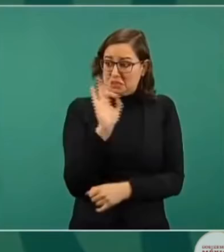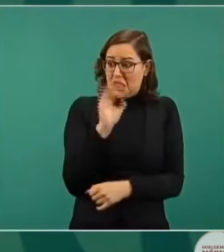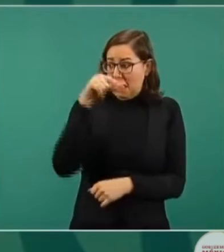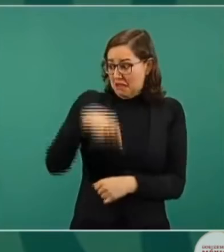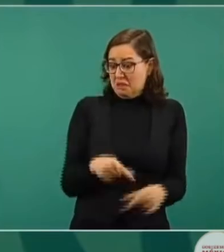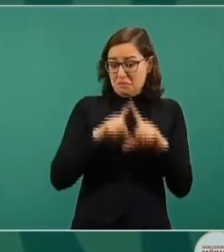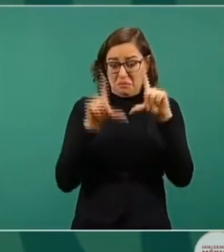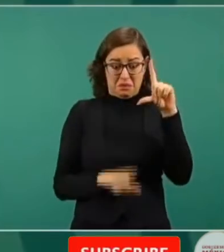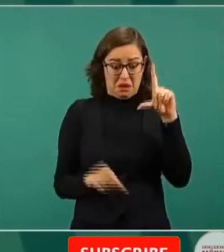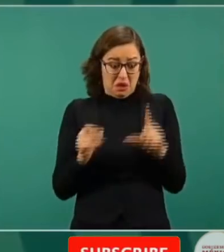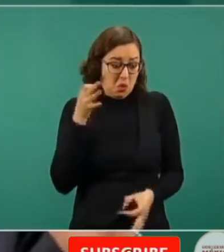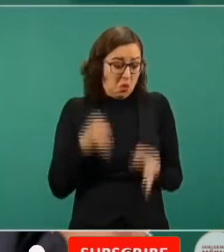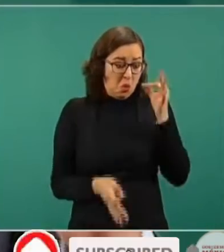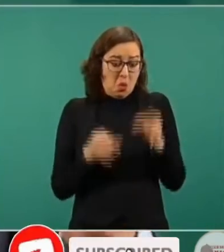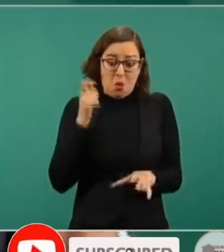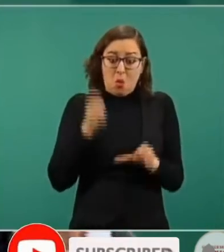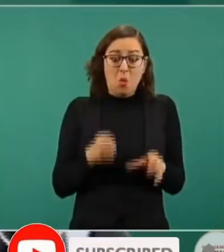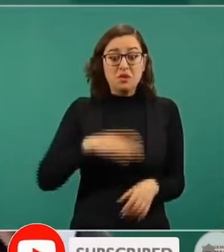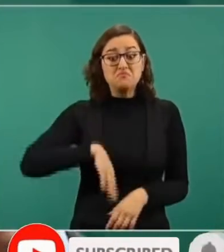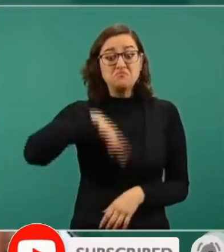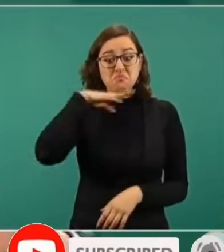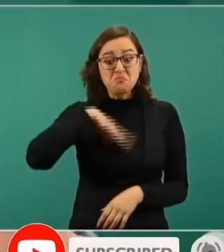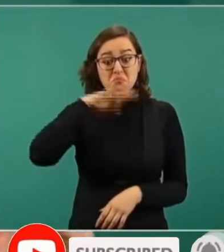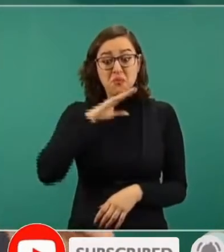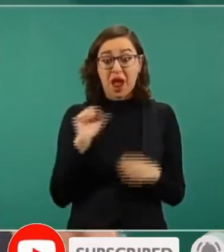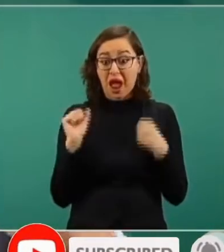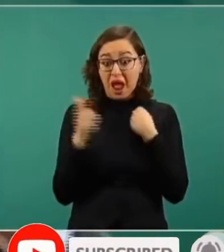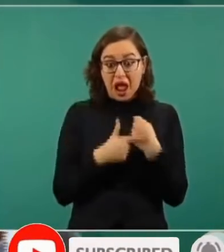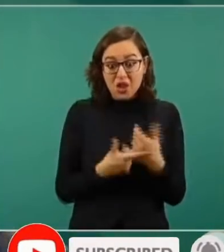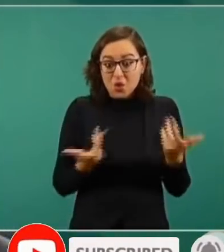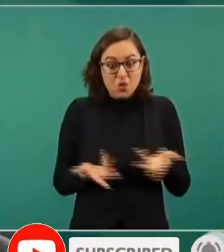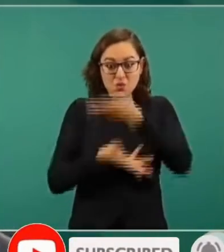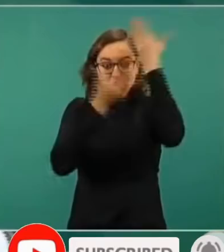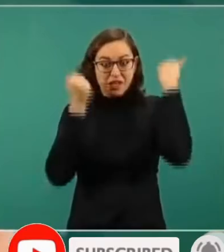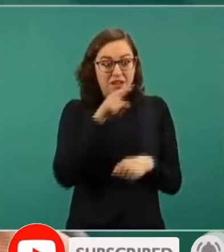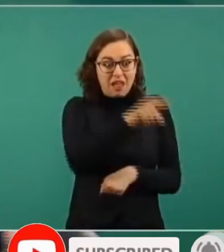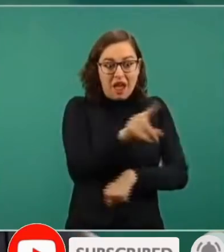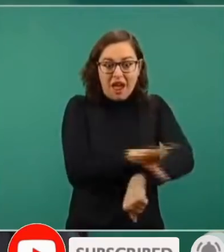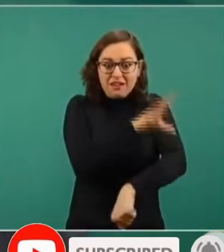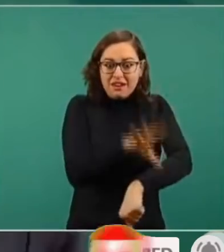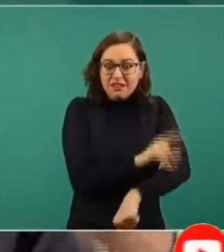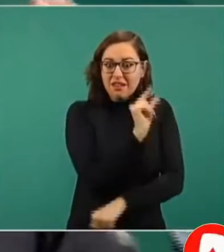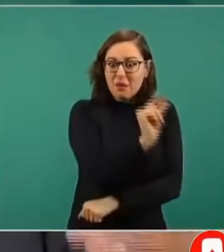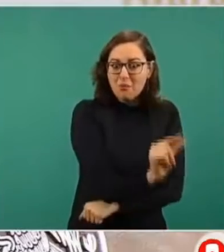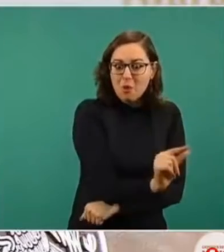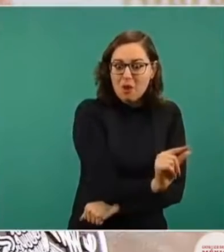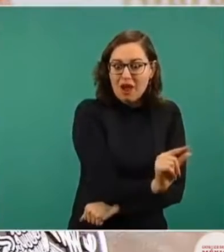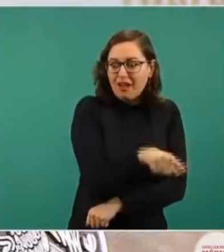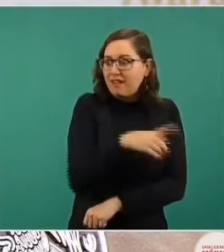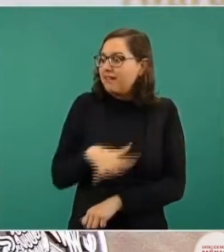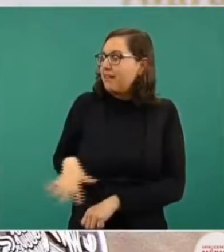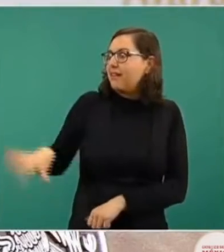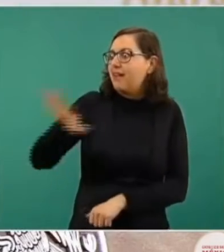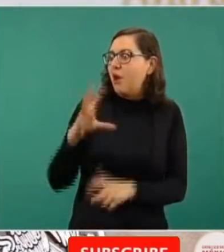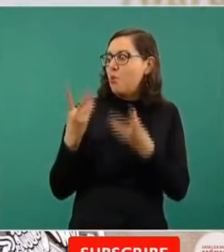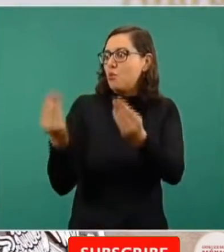de que la red tiene que mantener un equilibrio y una confiabilidad, porque si se meten esta